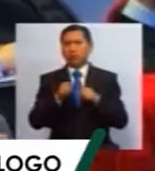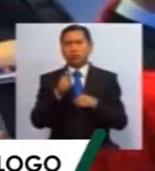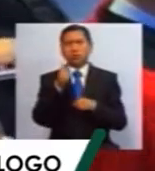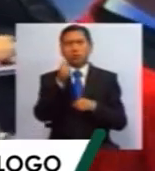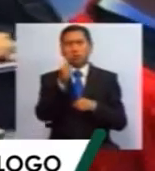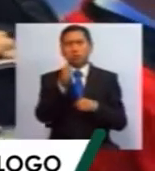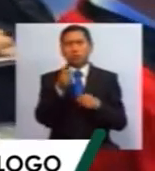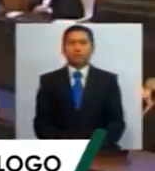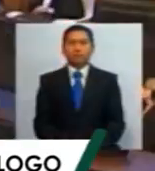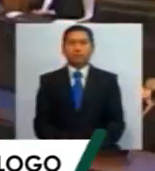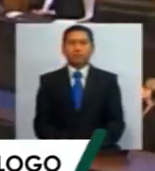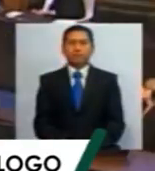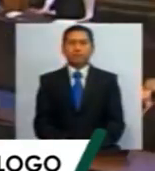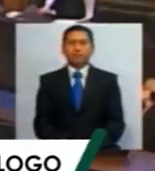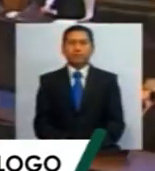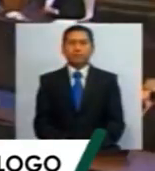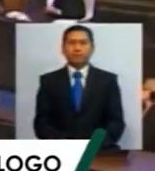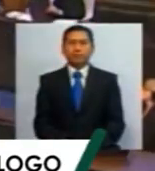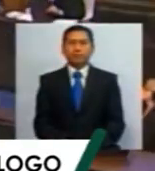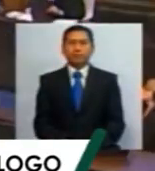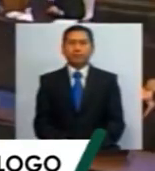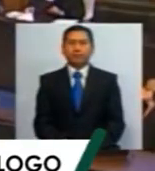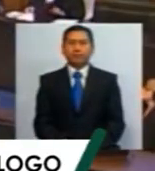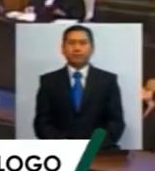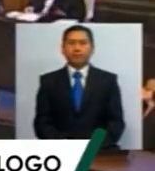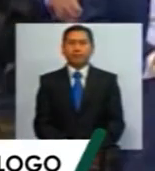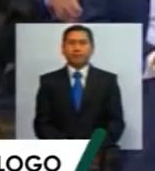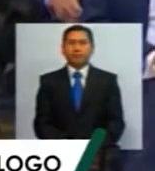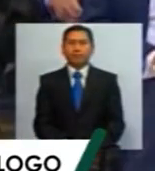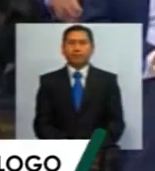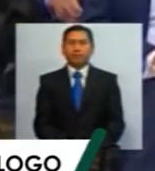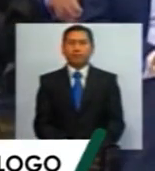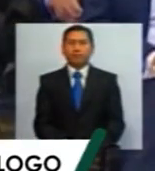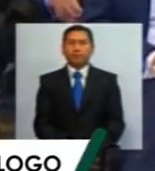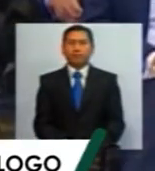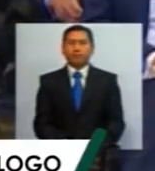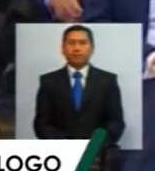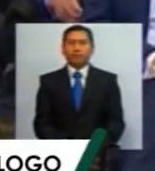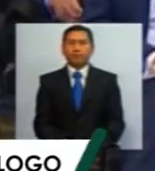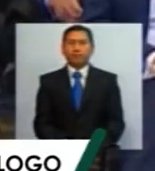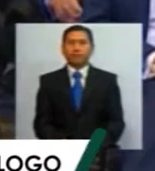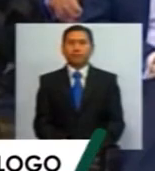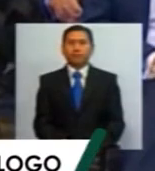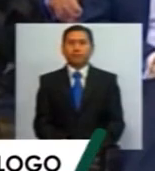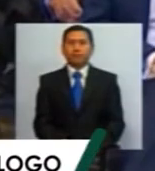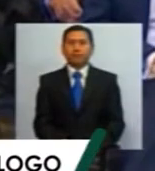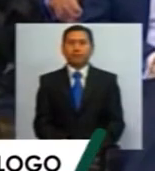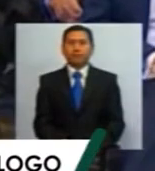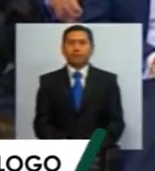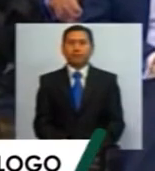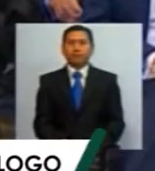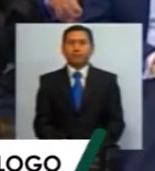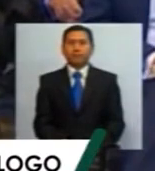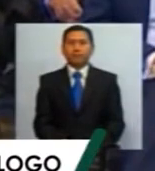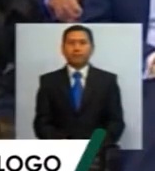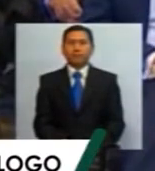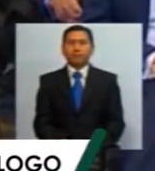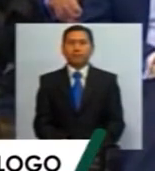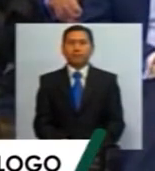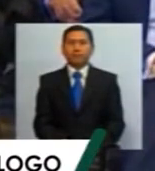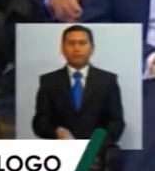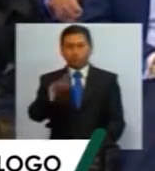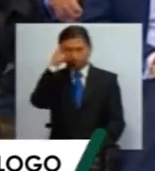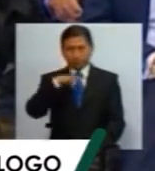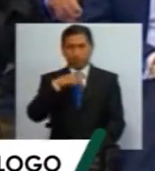señaló que estos acercamientos ojalá pueda permitir que ambos países dialoguen con la hermandad vecina con la República de Chile.